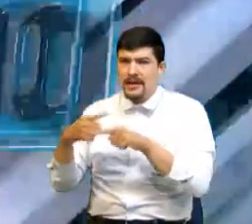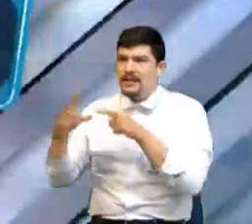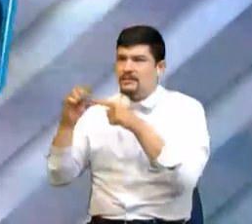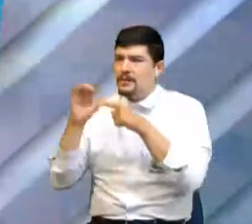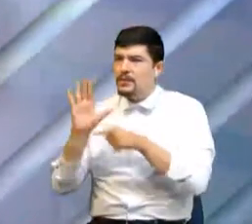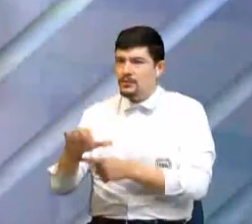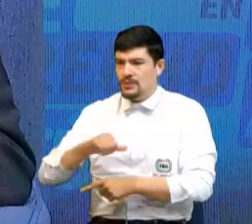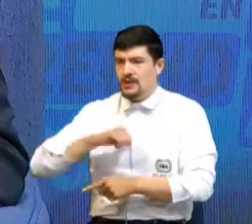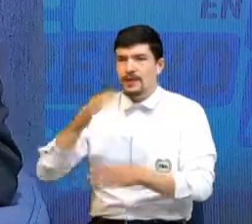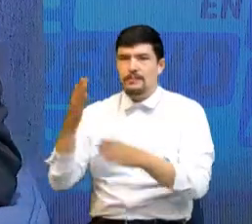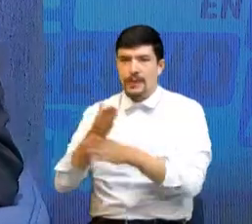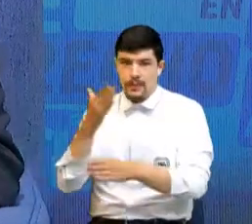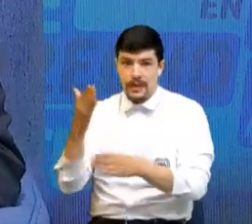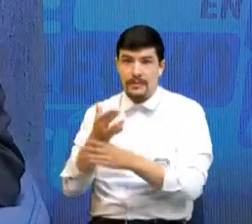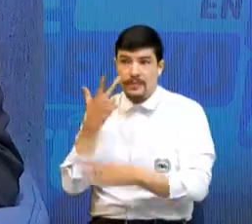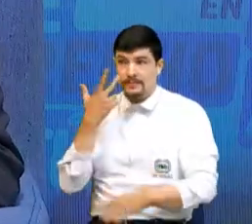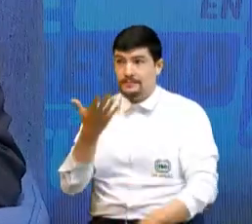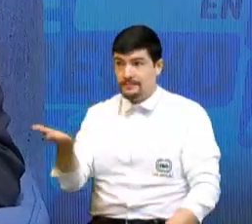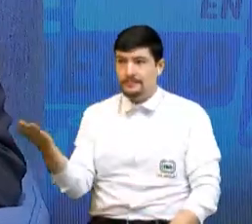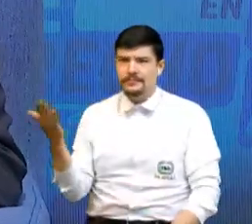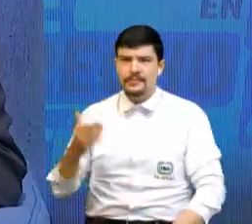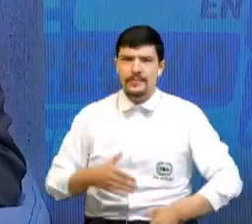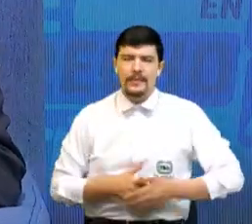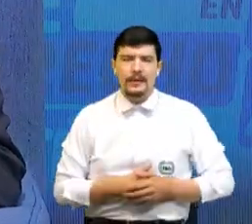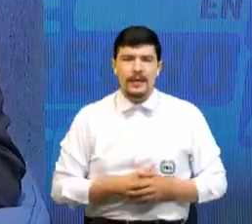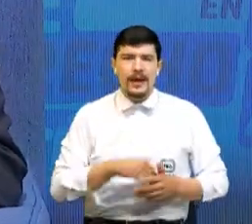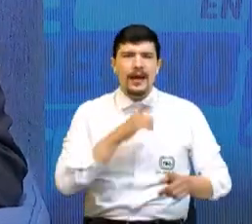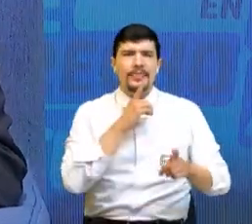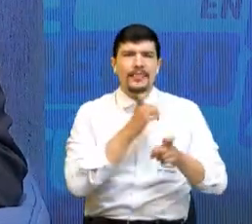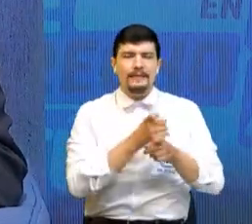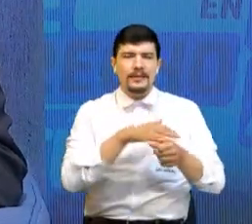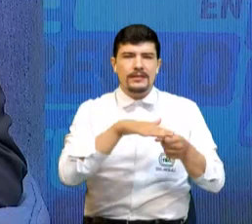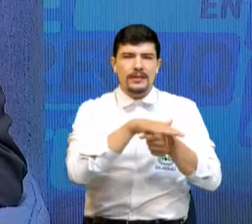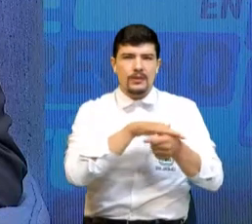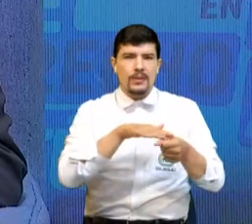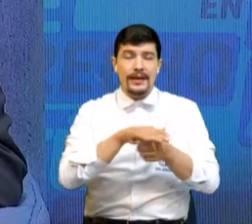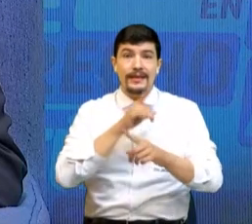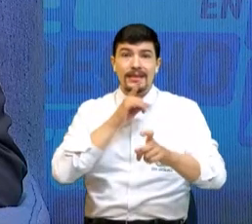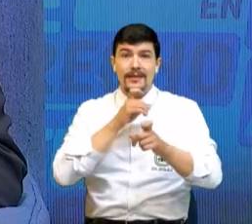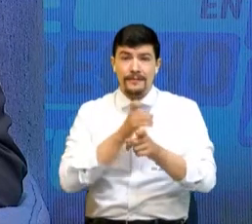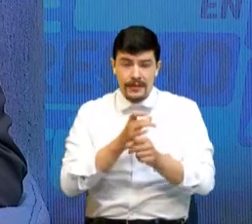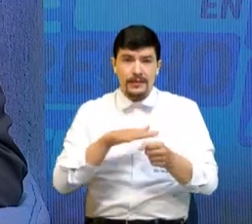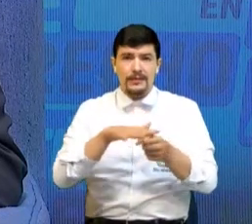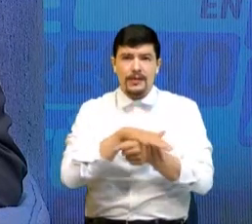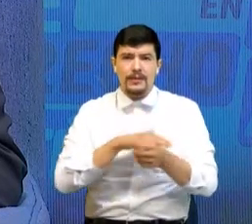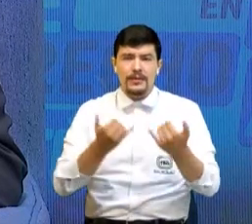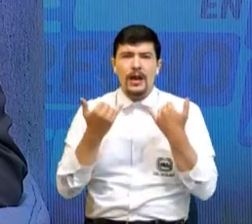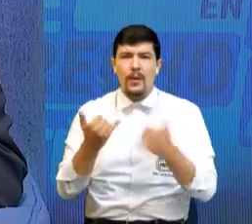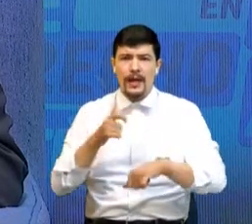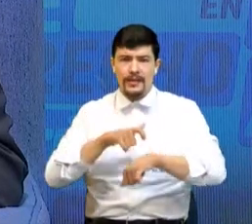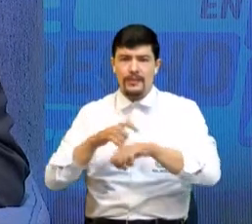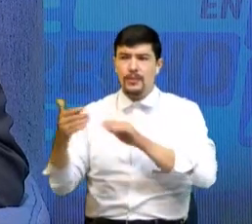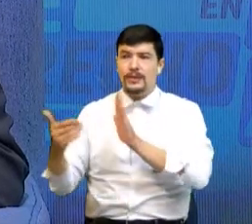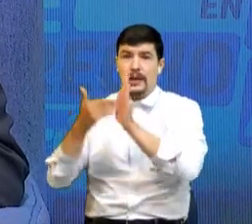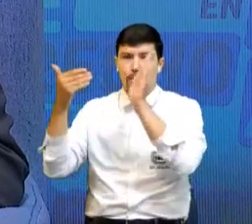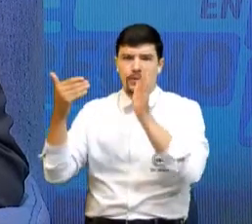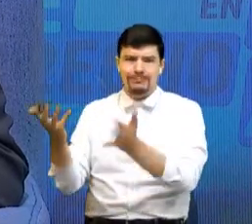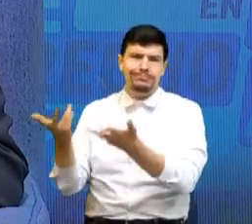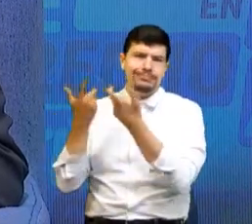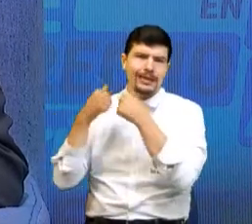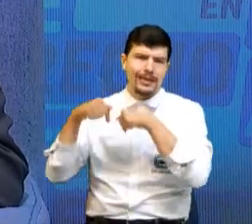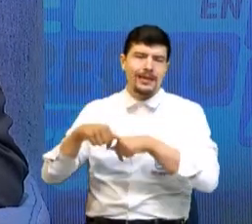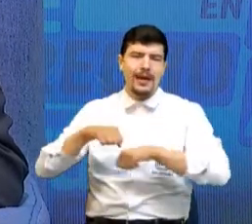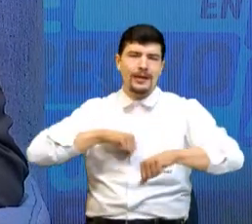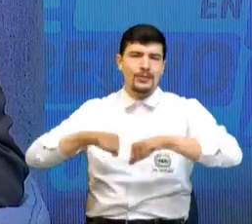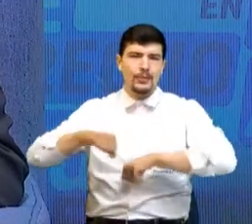problemas. Bueno, una difícil situación que a esta hora nos denuncian, que nos llegan a las cámaras